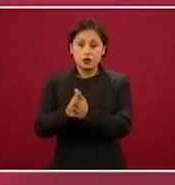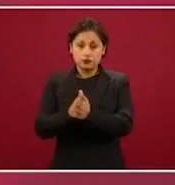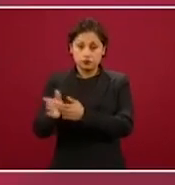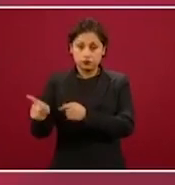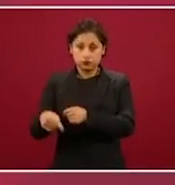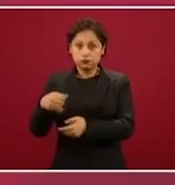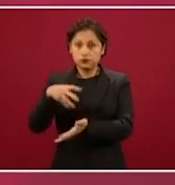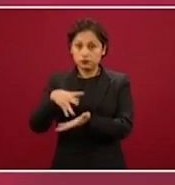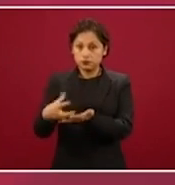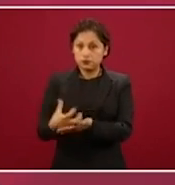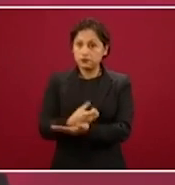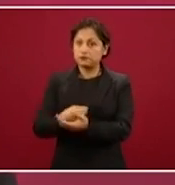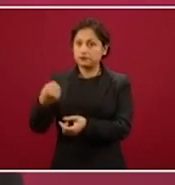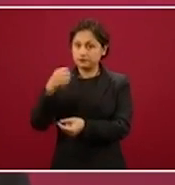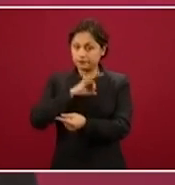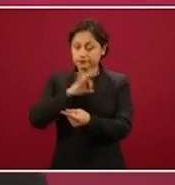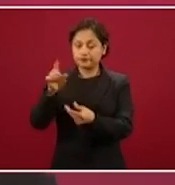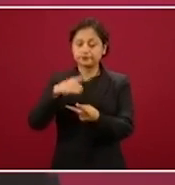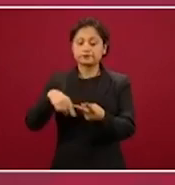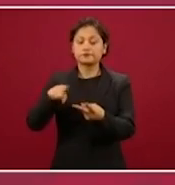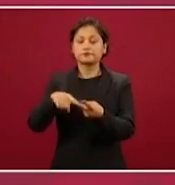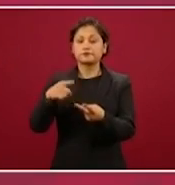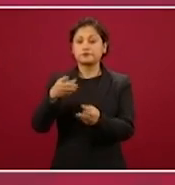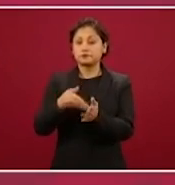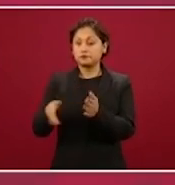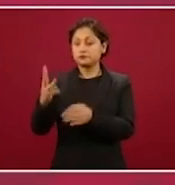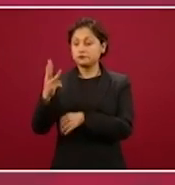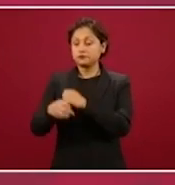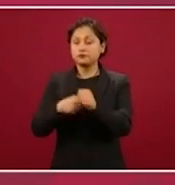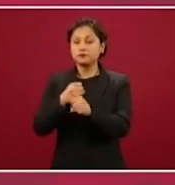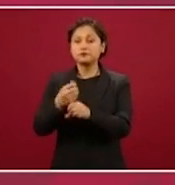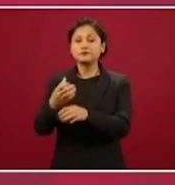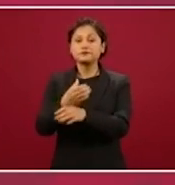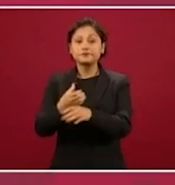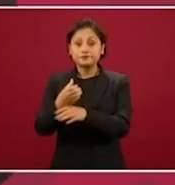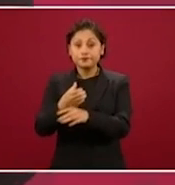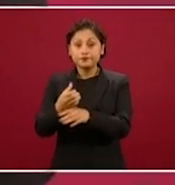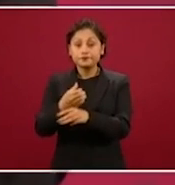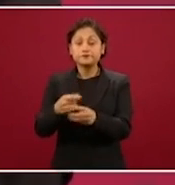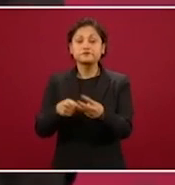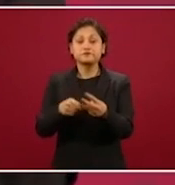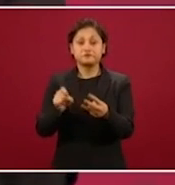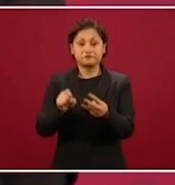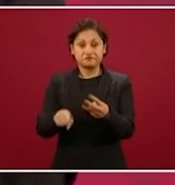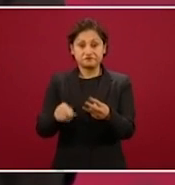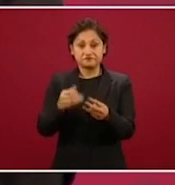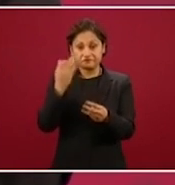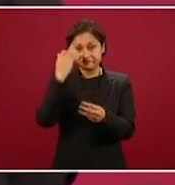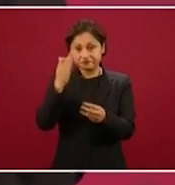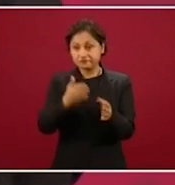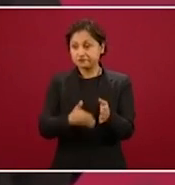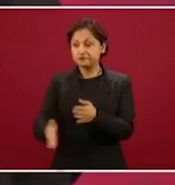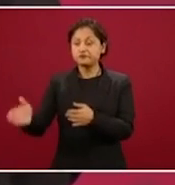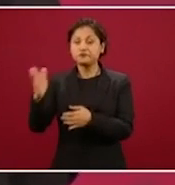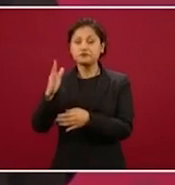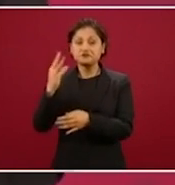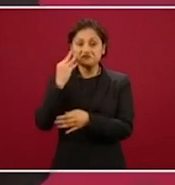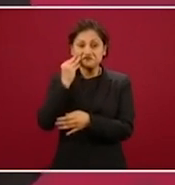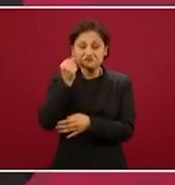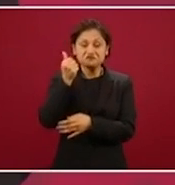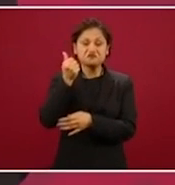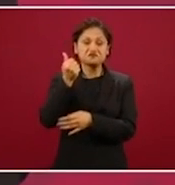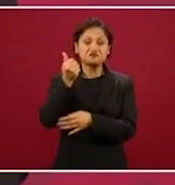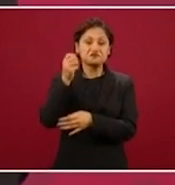café, en 3 años se dan los cítricos. No perdamos